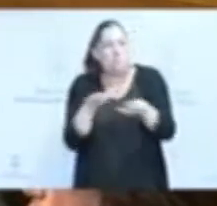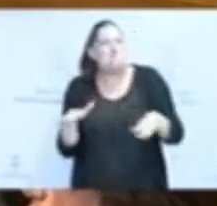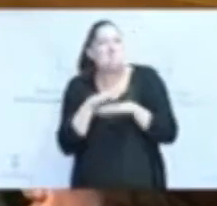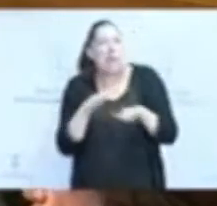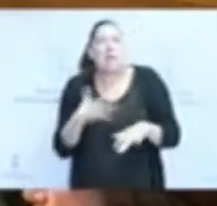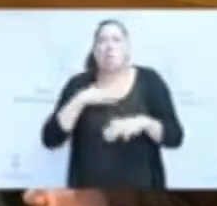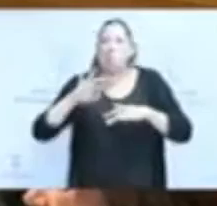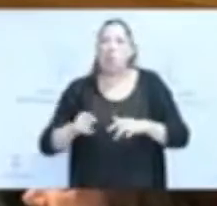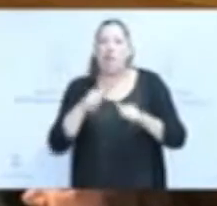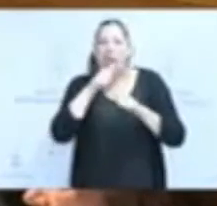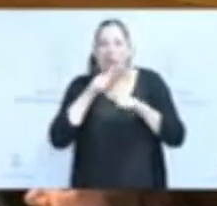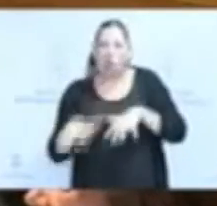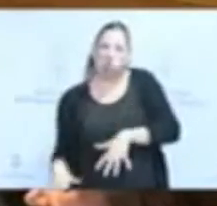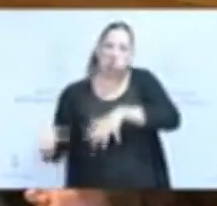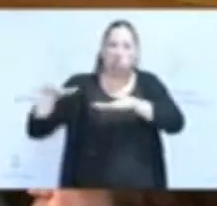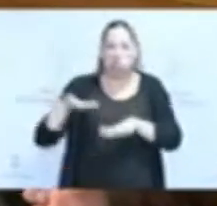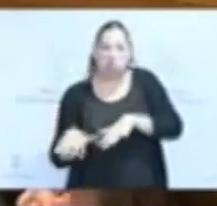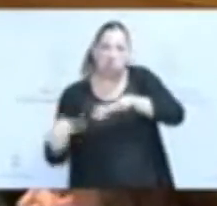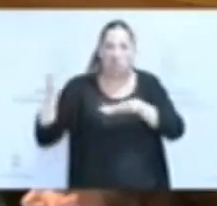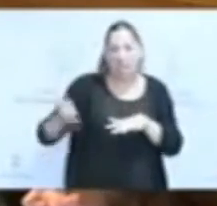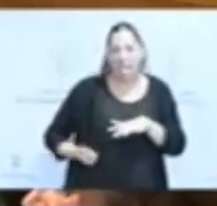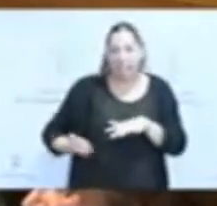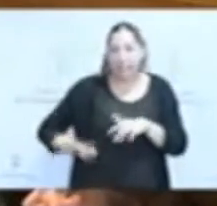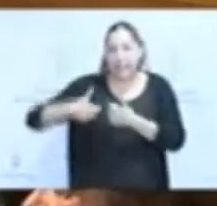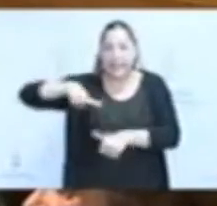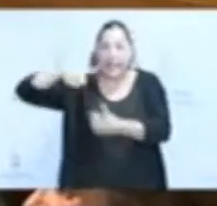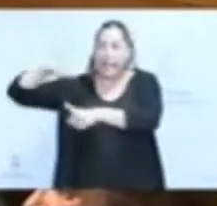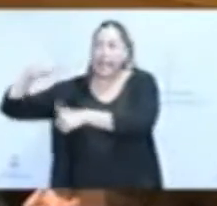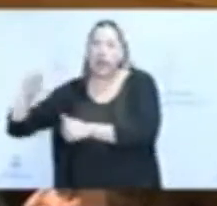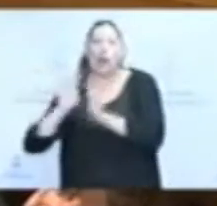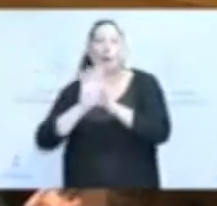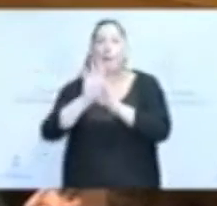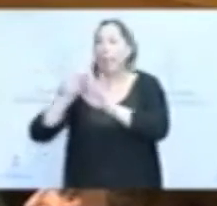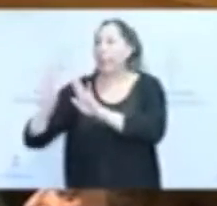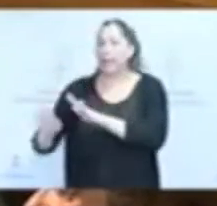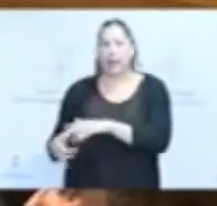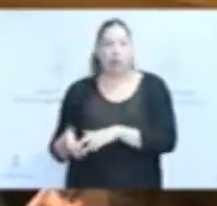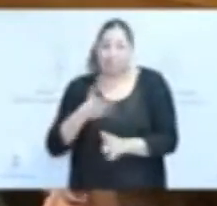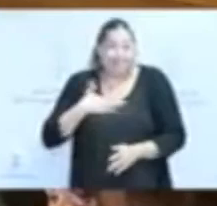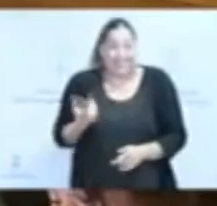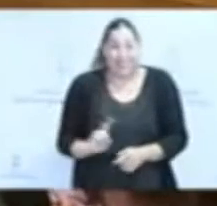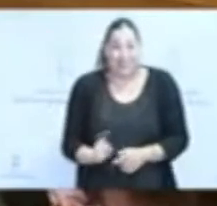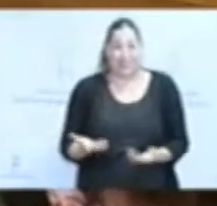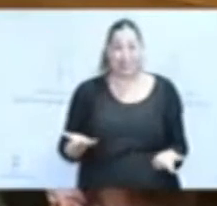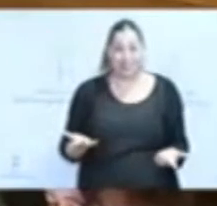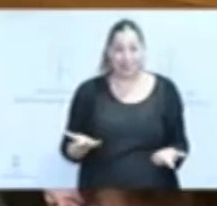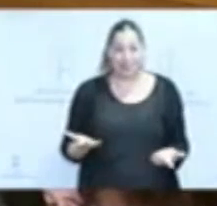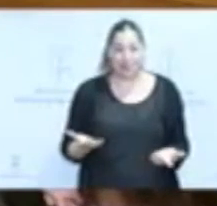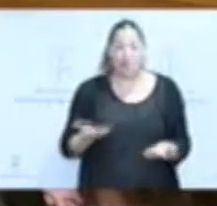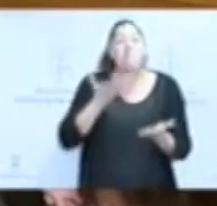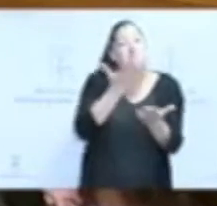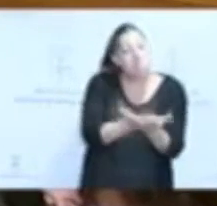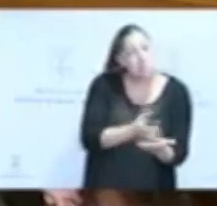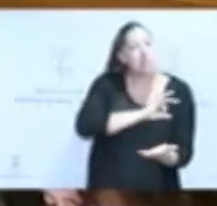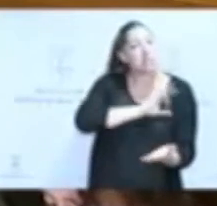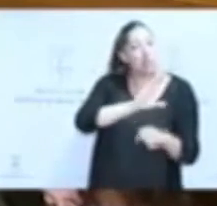su lado las heces de los gijoneses o de los vecinos de la ciudad en cuestión. Le pedimos, señora consejera,